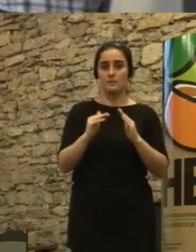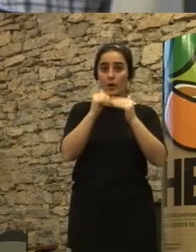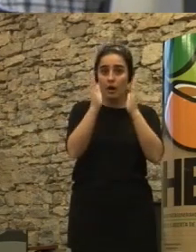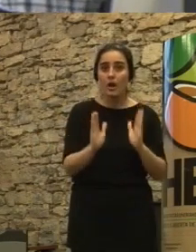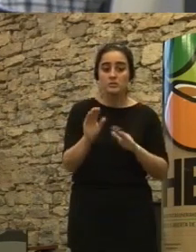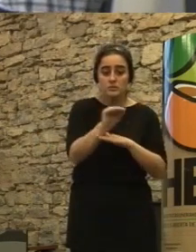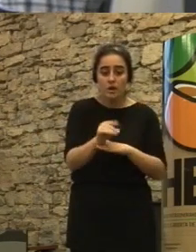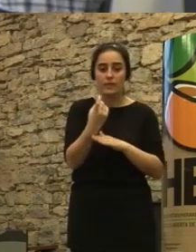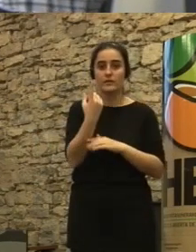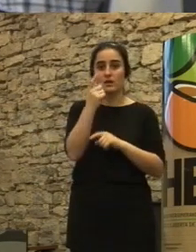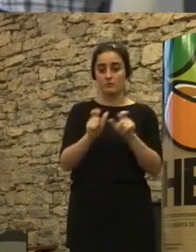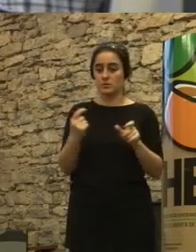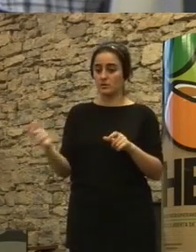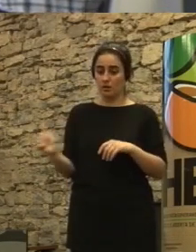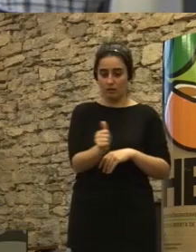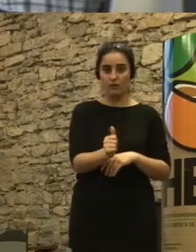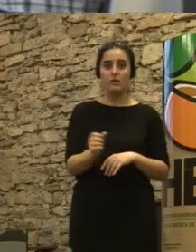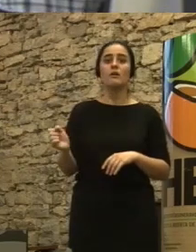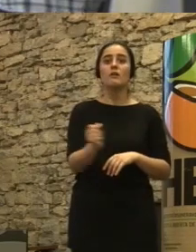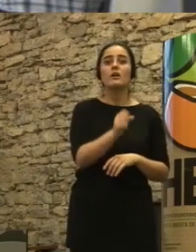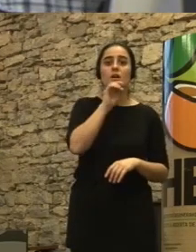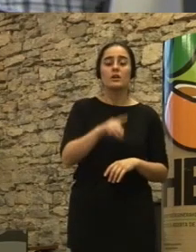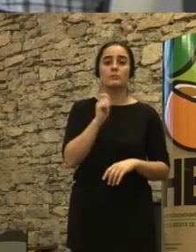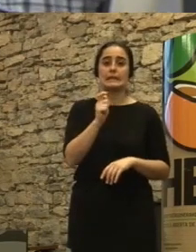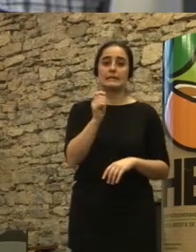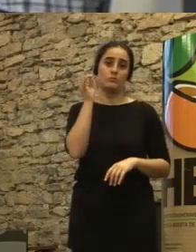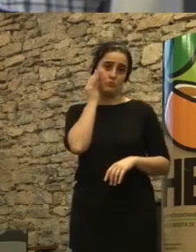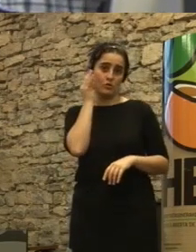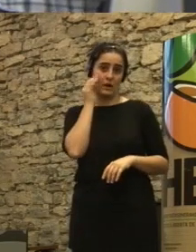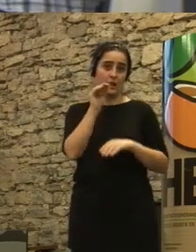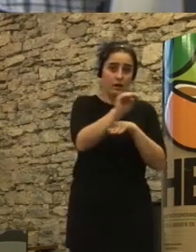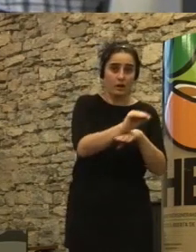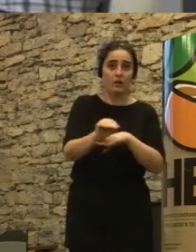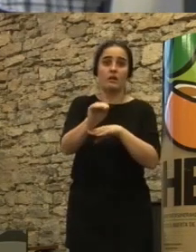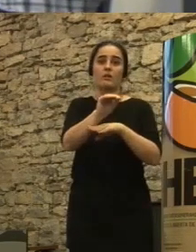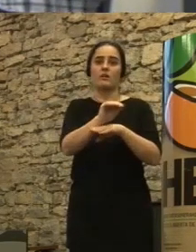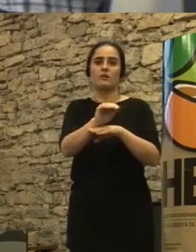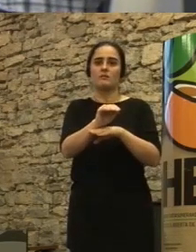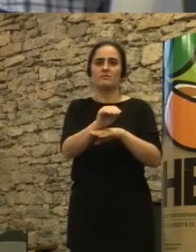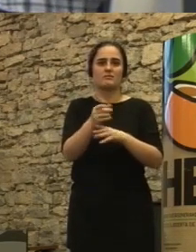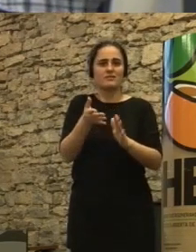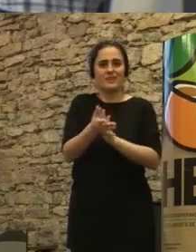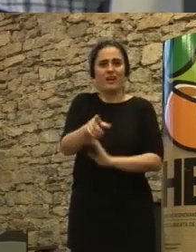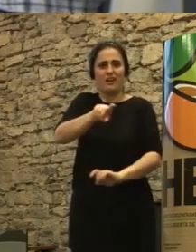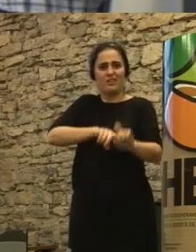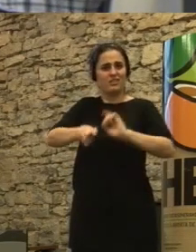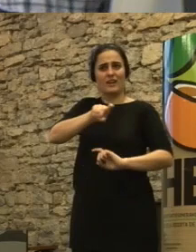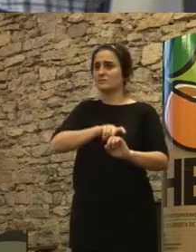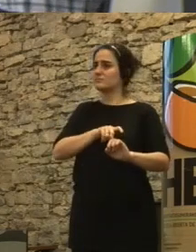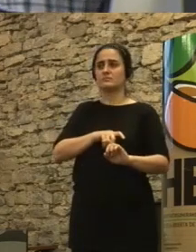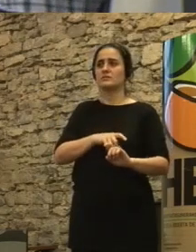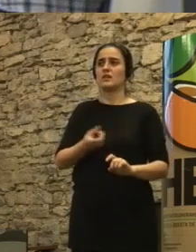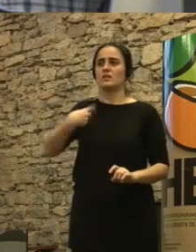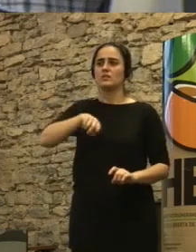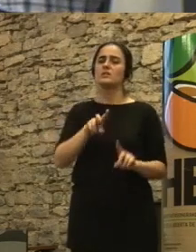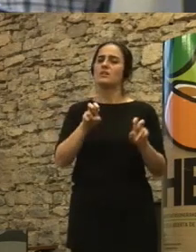casa tiene que quedarse alguien. ¿Y quién se queda? Pues bueno, normalmente la mujer. Volvemos atrás. Entonces, por eso, para nosotros es una deuda sangrante el